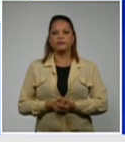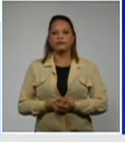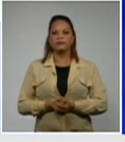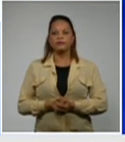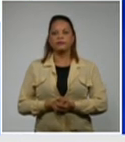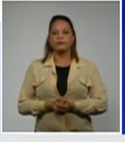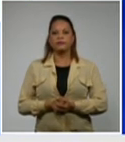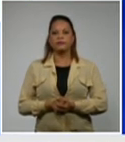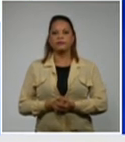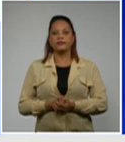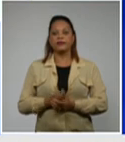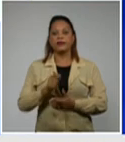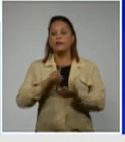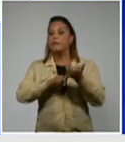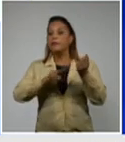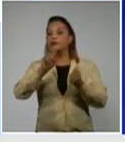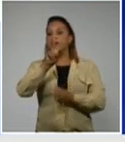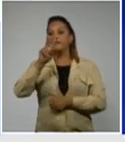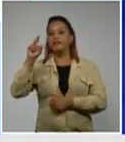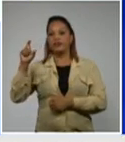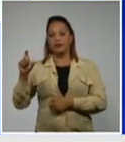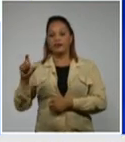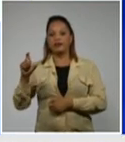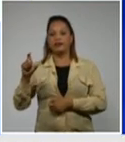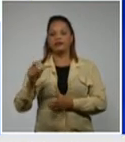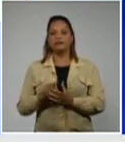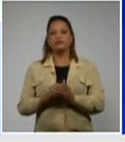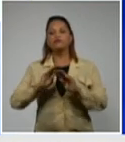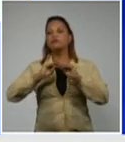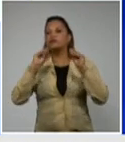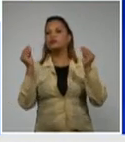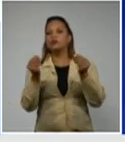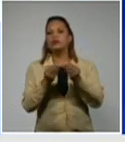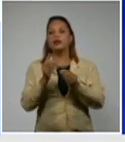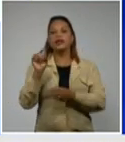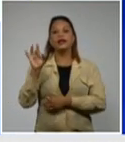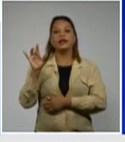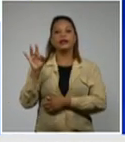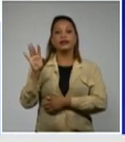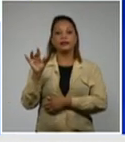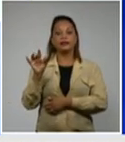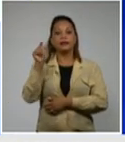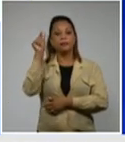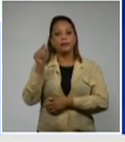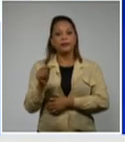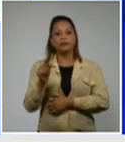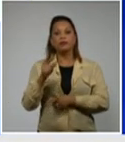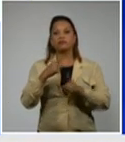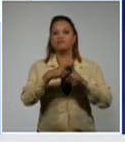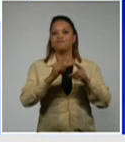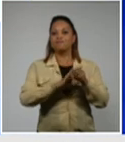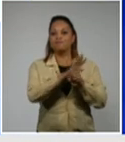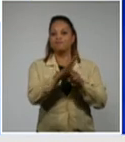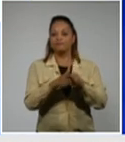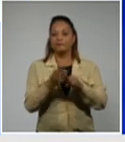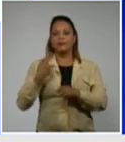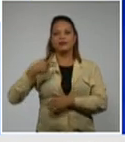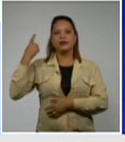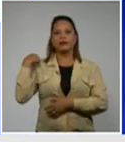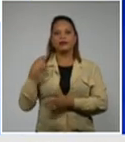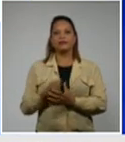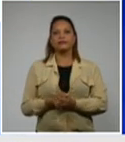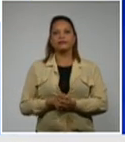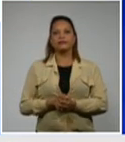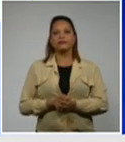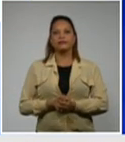Villa Clara, un total de 15 casos autóctonos ayer, 7 más que el